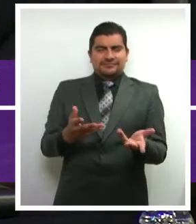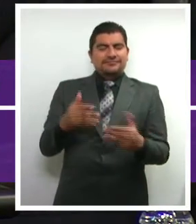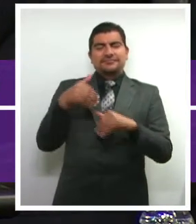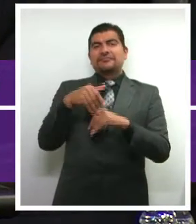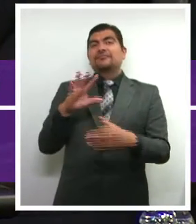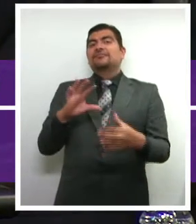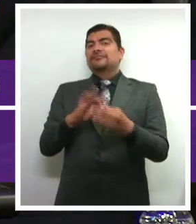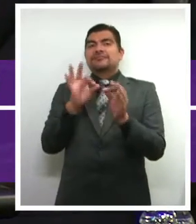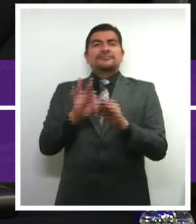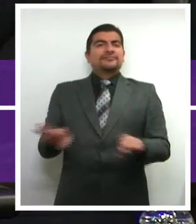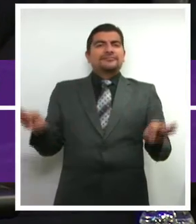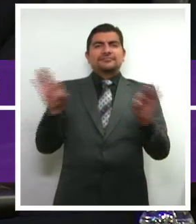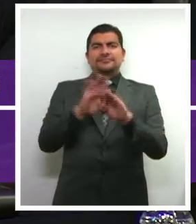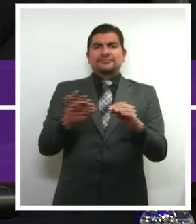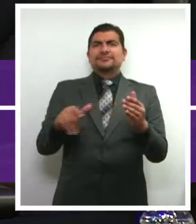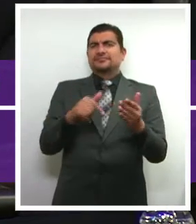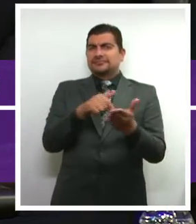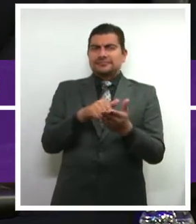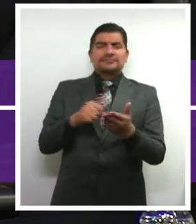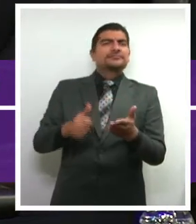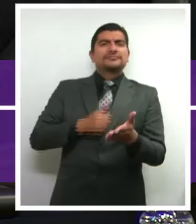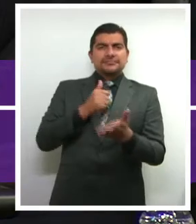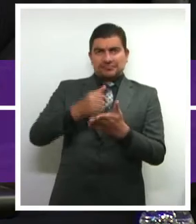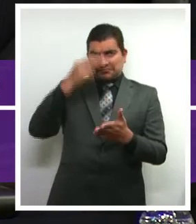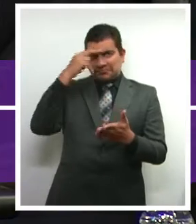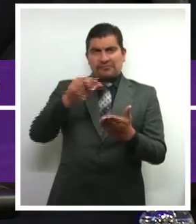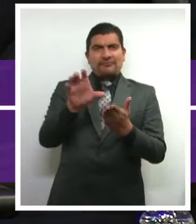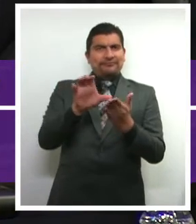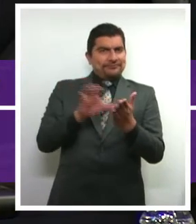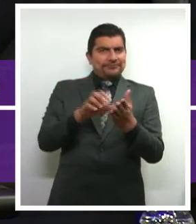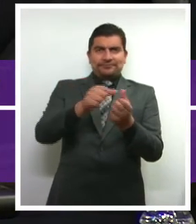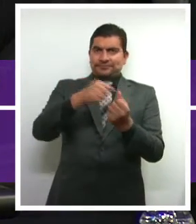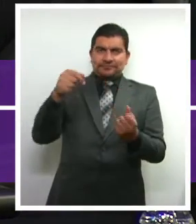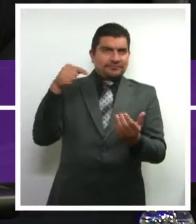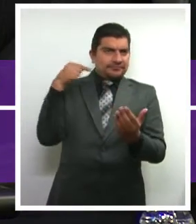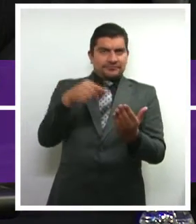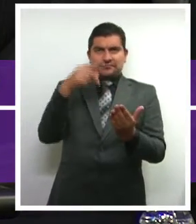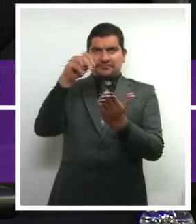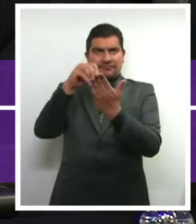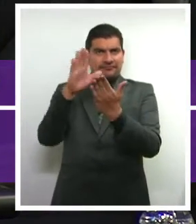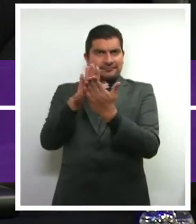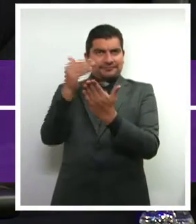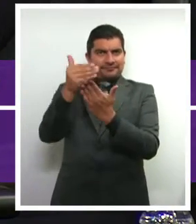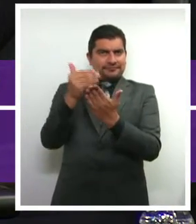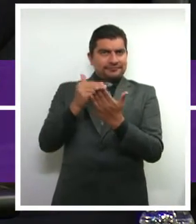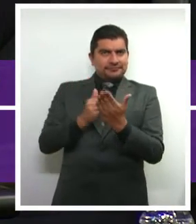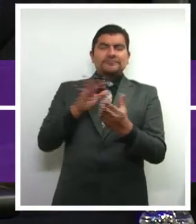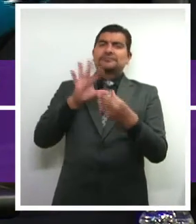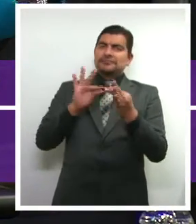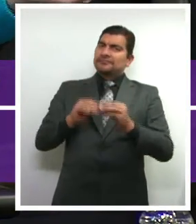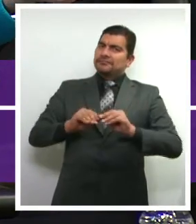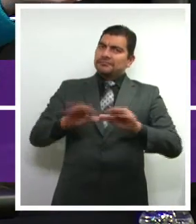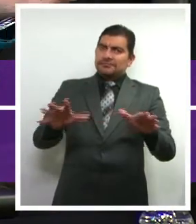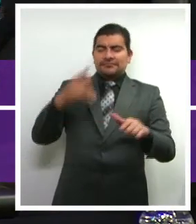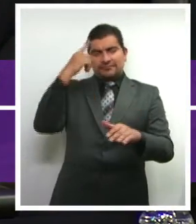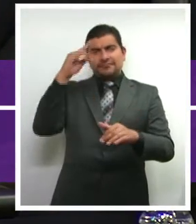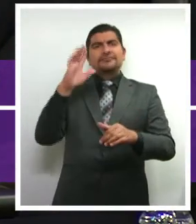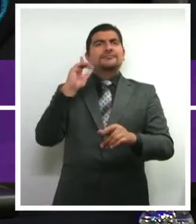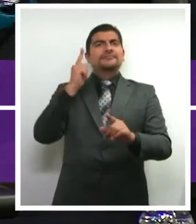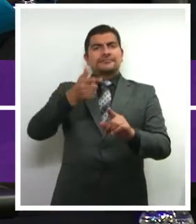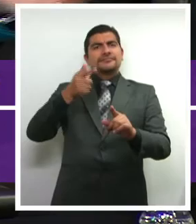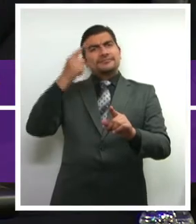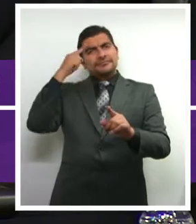importante que la Ciudad de México, su Constitución, tenga este concepto y empecemos a hablar de un